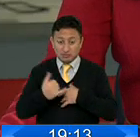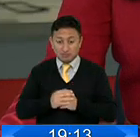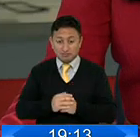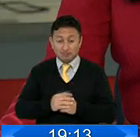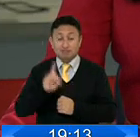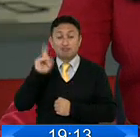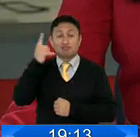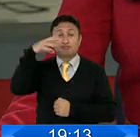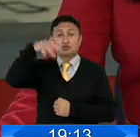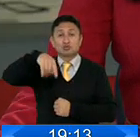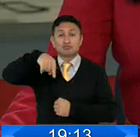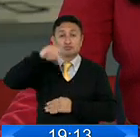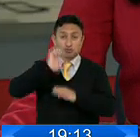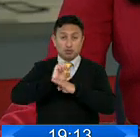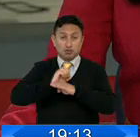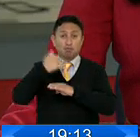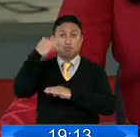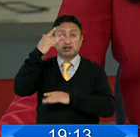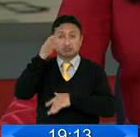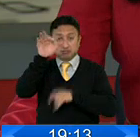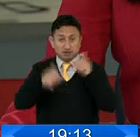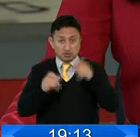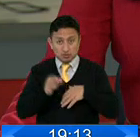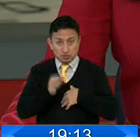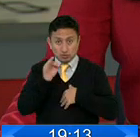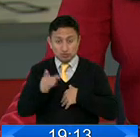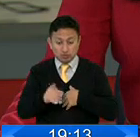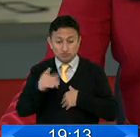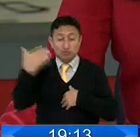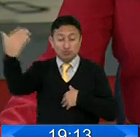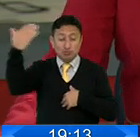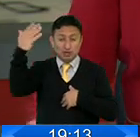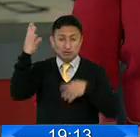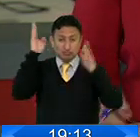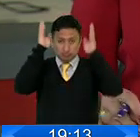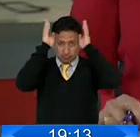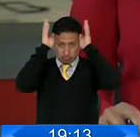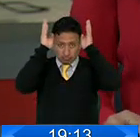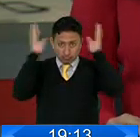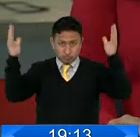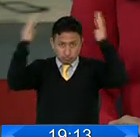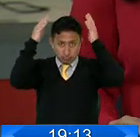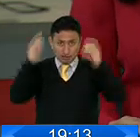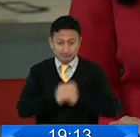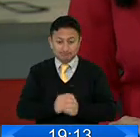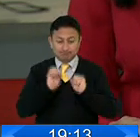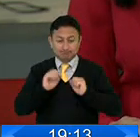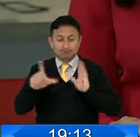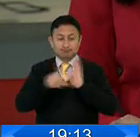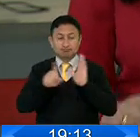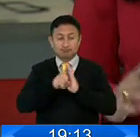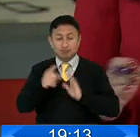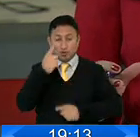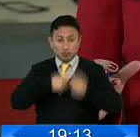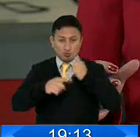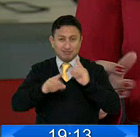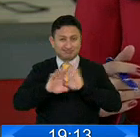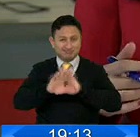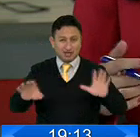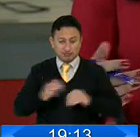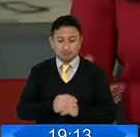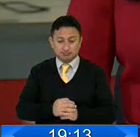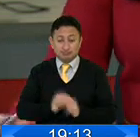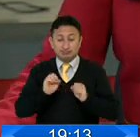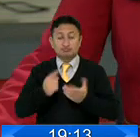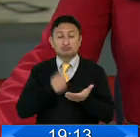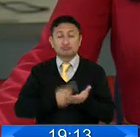como la primera ciudad del país con más contagios. Según el alcalde Jorge Yunda, se debería mantener la ley seca unos meses más